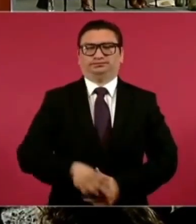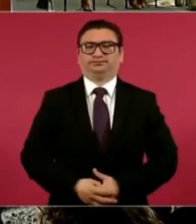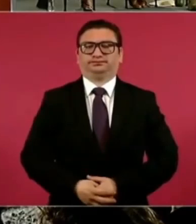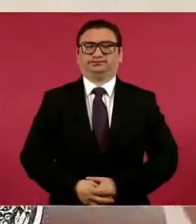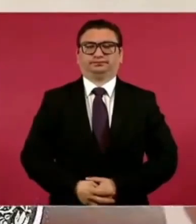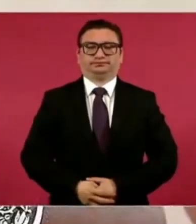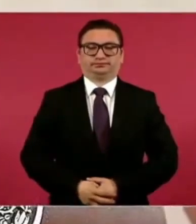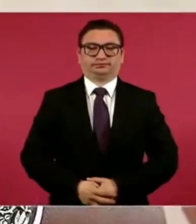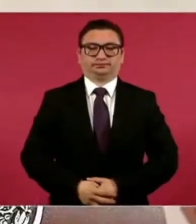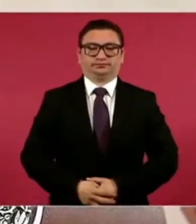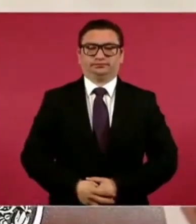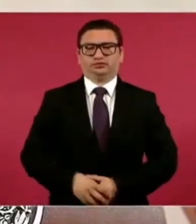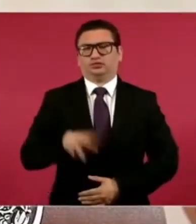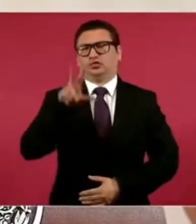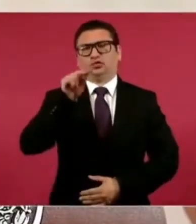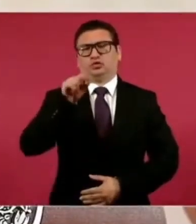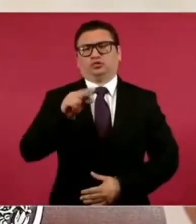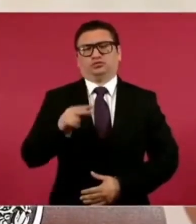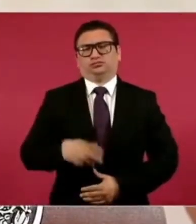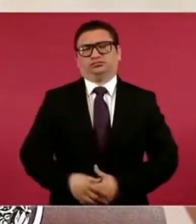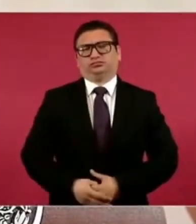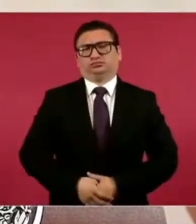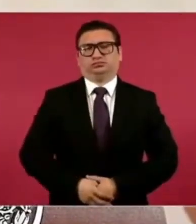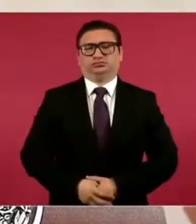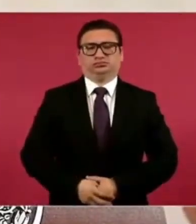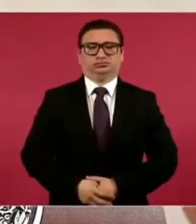vino la semana pasada. No, pero